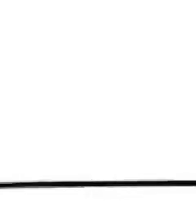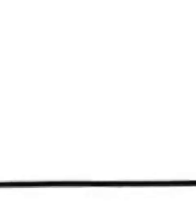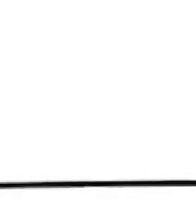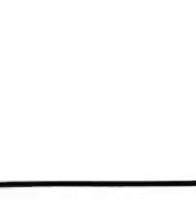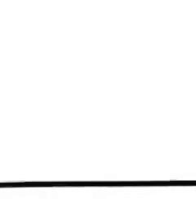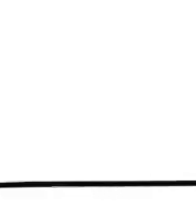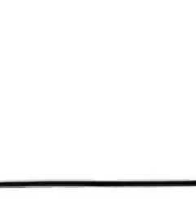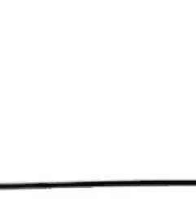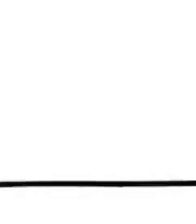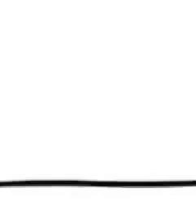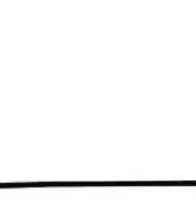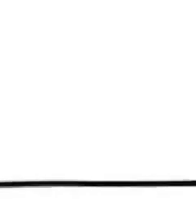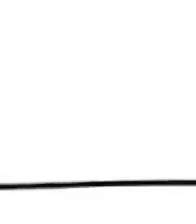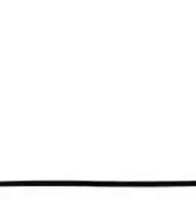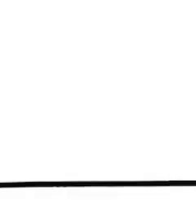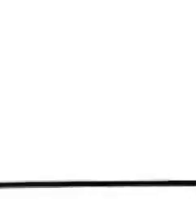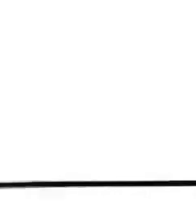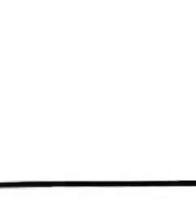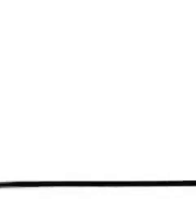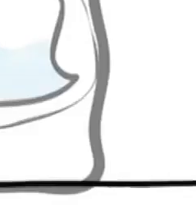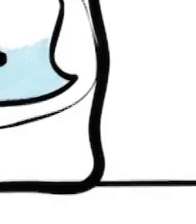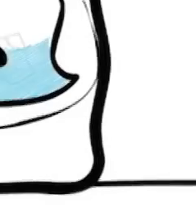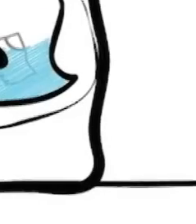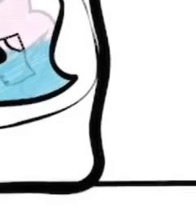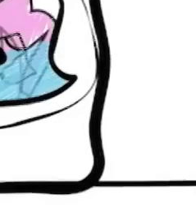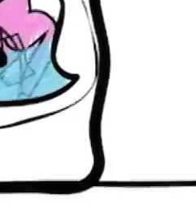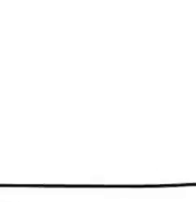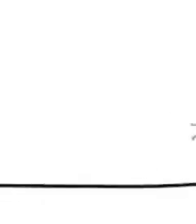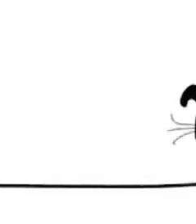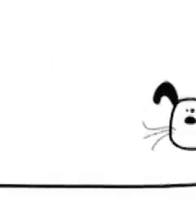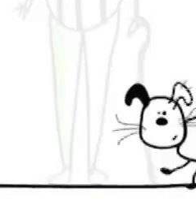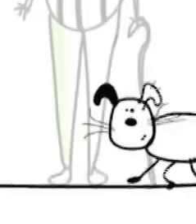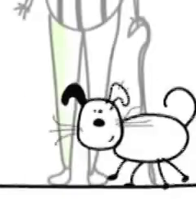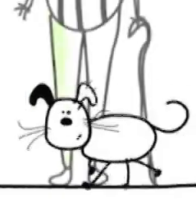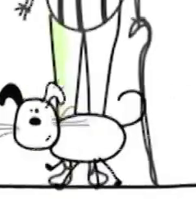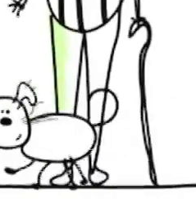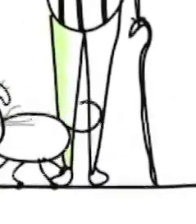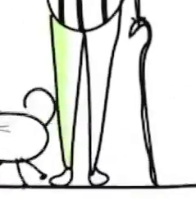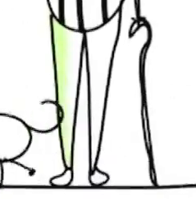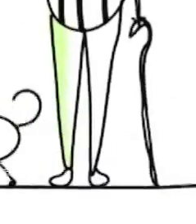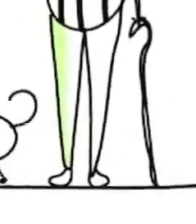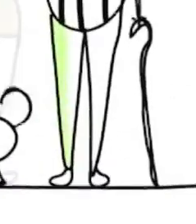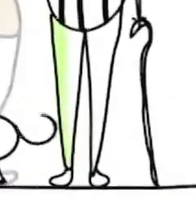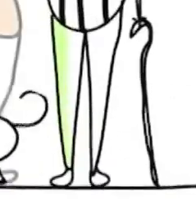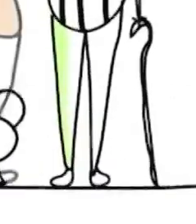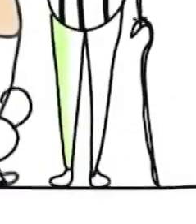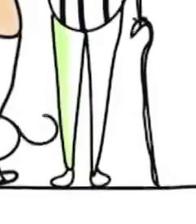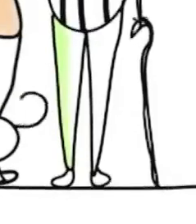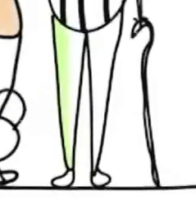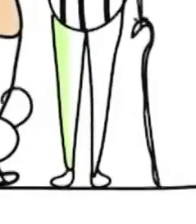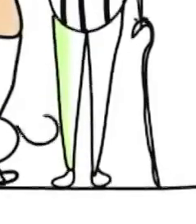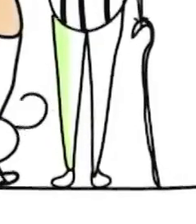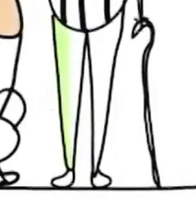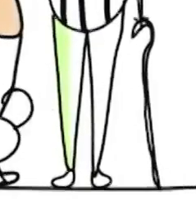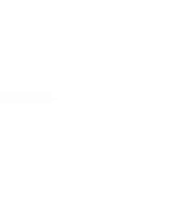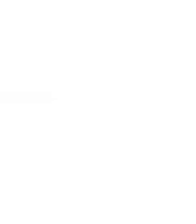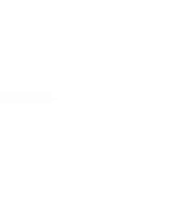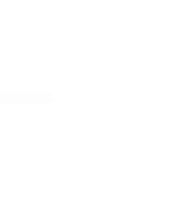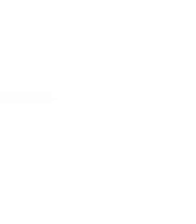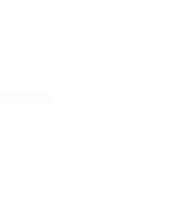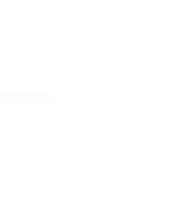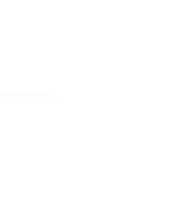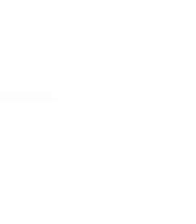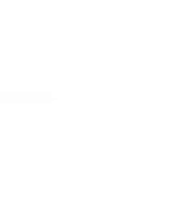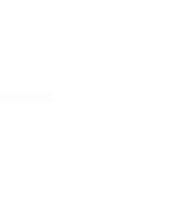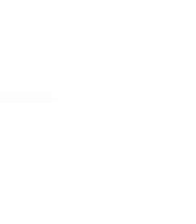aprovechemos el agua con una tanda completa de ropa. Por su seguridad y la protección ante el COVID-19, comprometámonos con el ahorro de